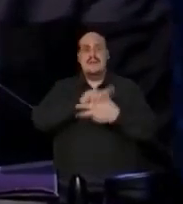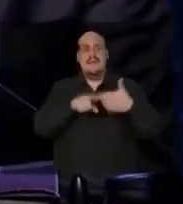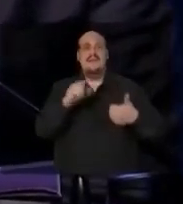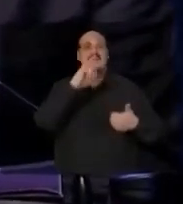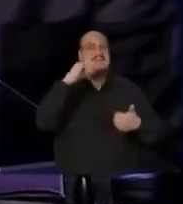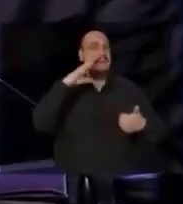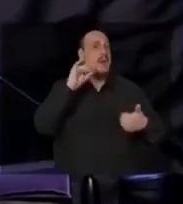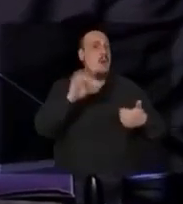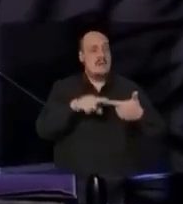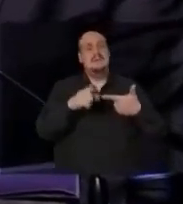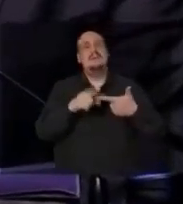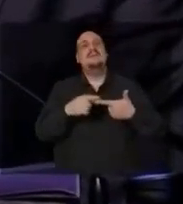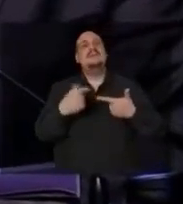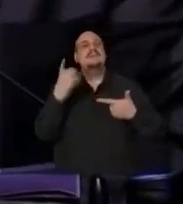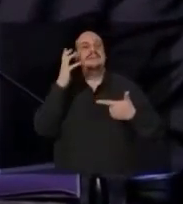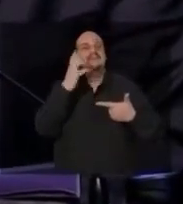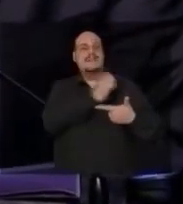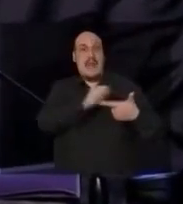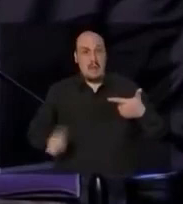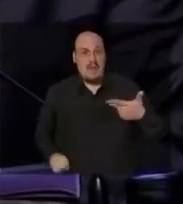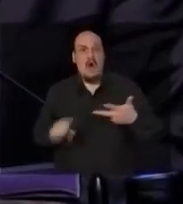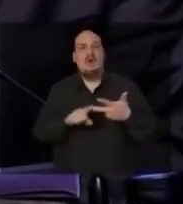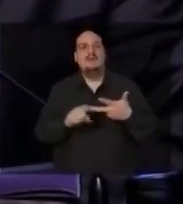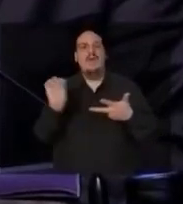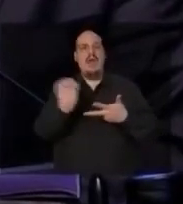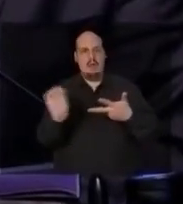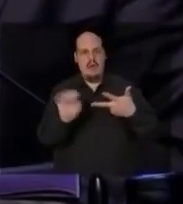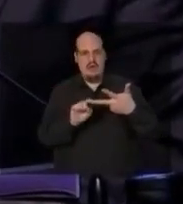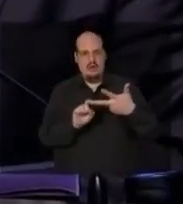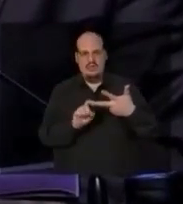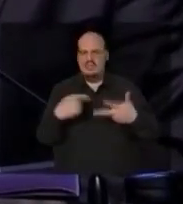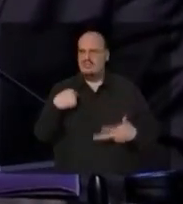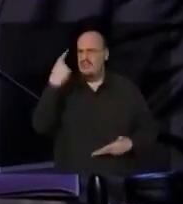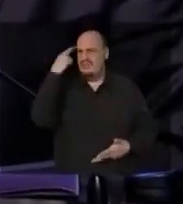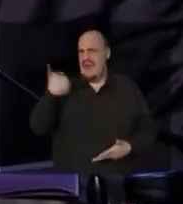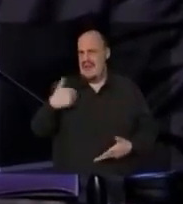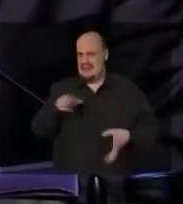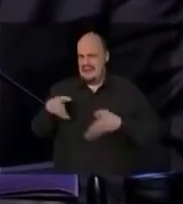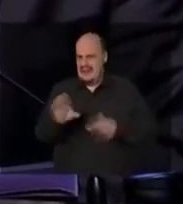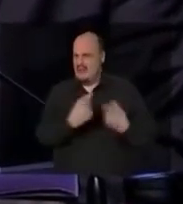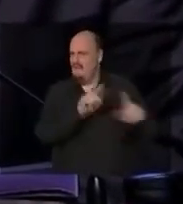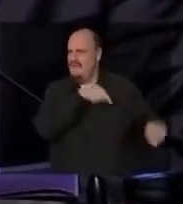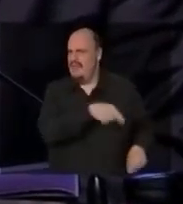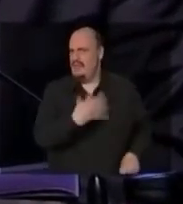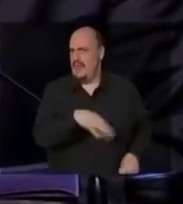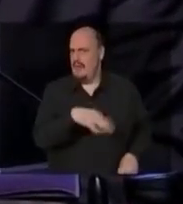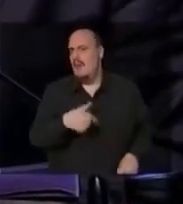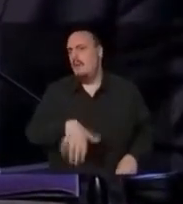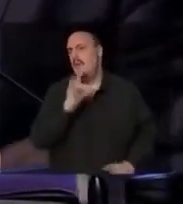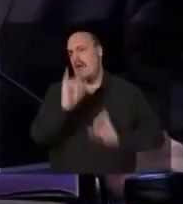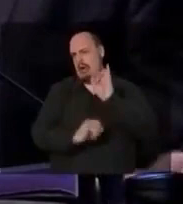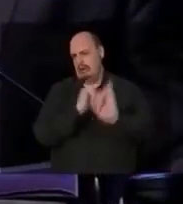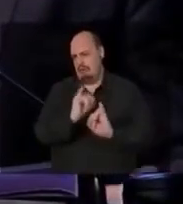El Salvador y Ecuador. Y creo que la Argentina tiene que elegir un camino distinto que te voy a contar en un rato, que tiene que ver